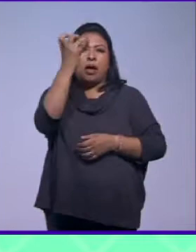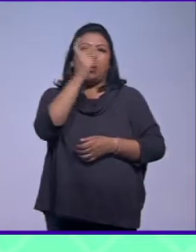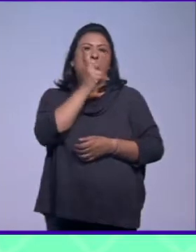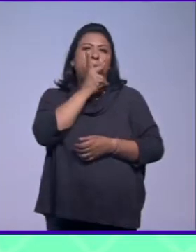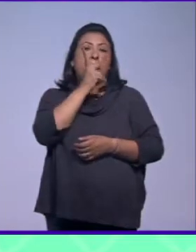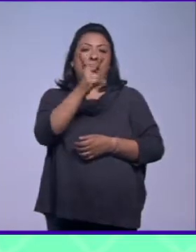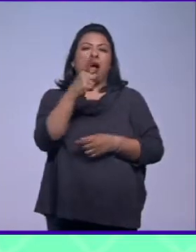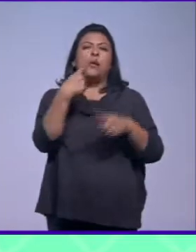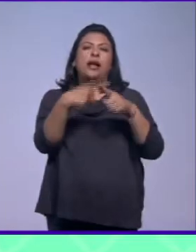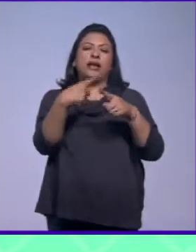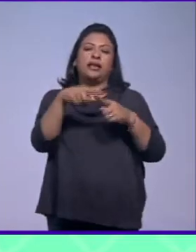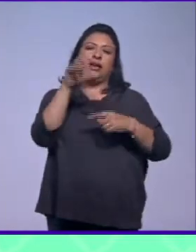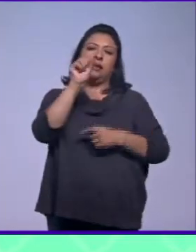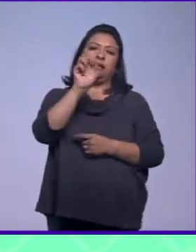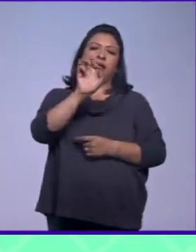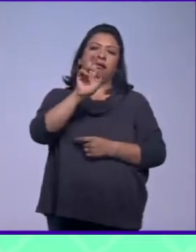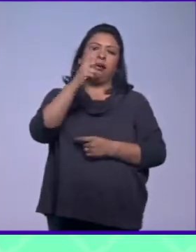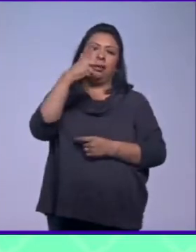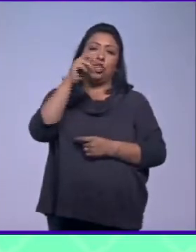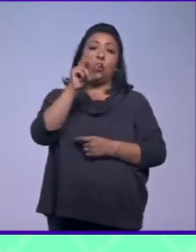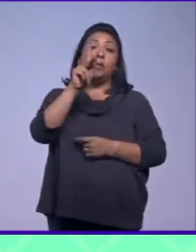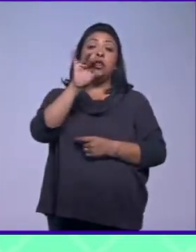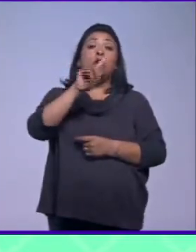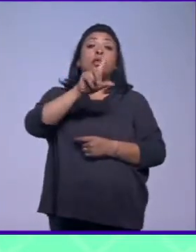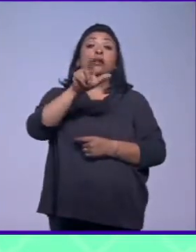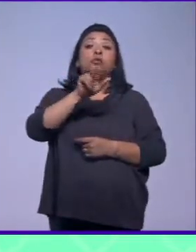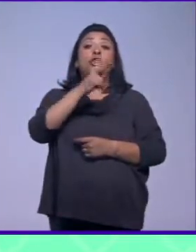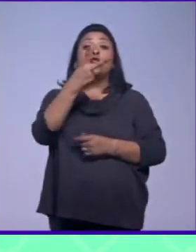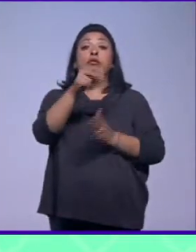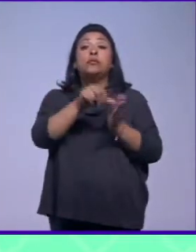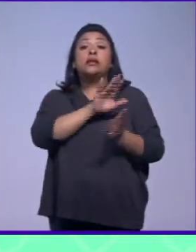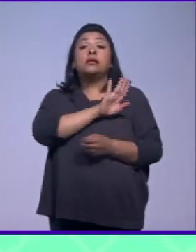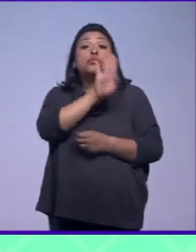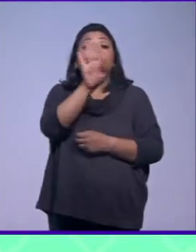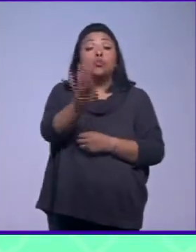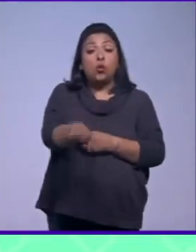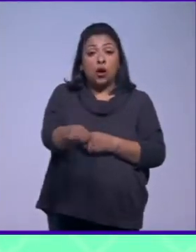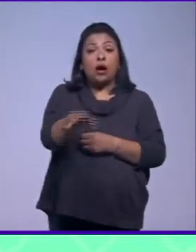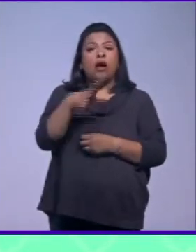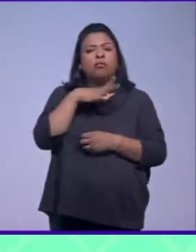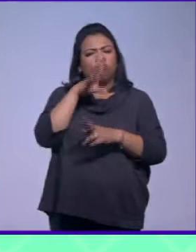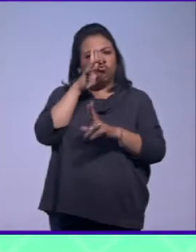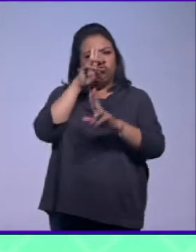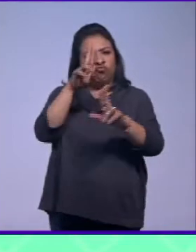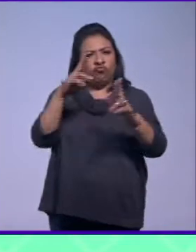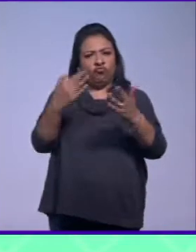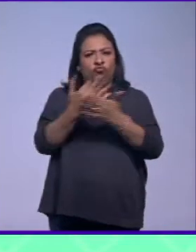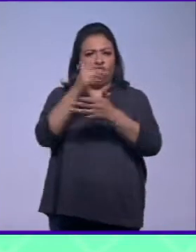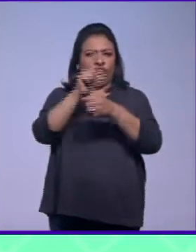sergio pitol justo a dos meses de su deceso como parte del homenaje nacional